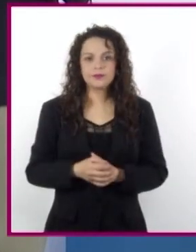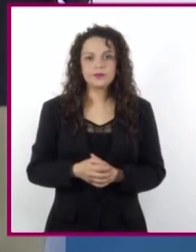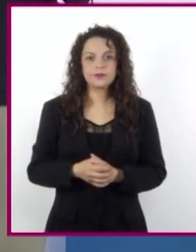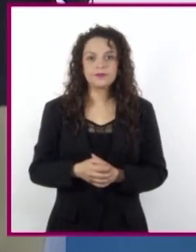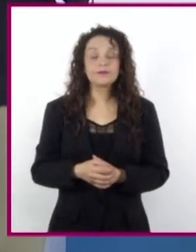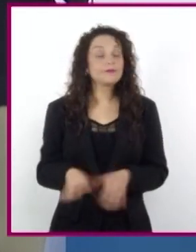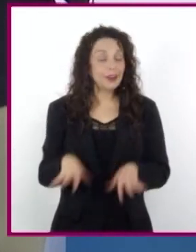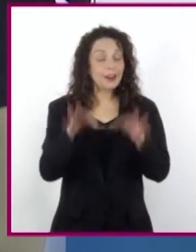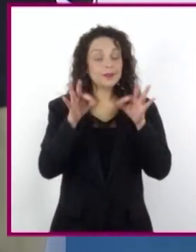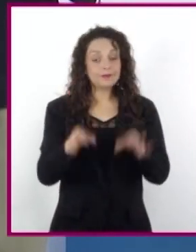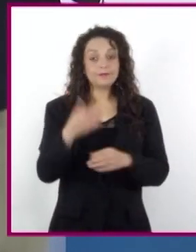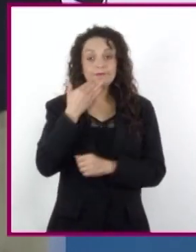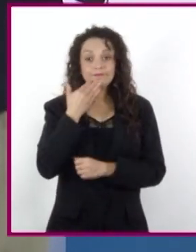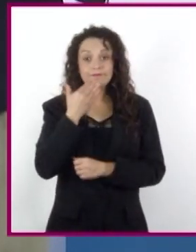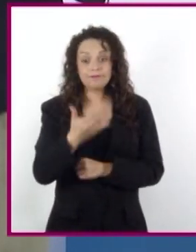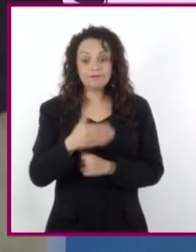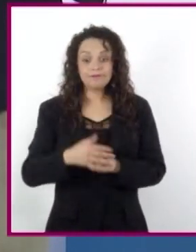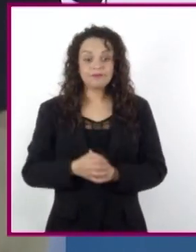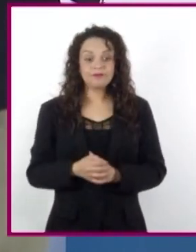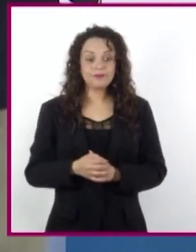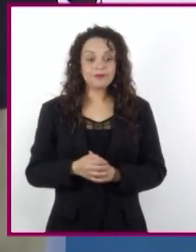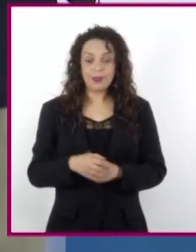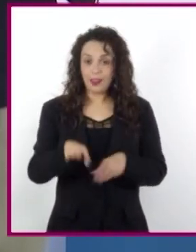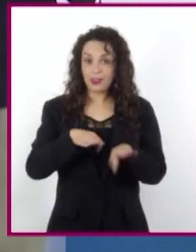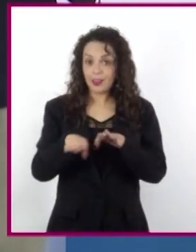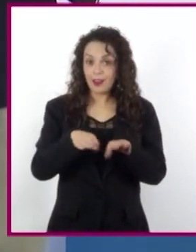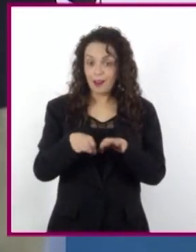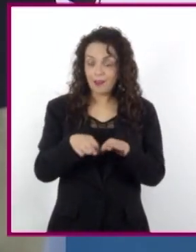Excelente el trabajo que hemos hecho. Maestra Miriam.